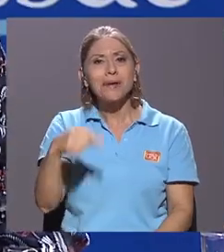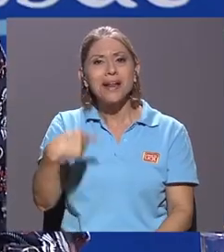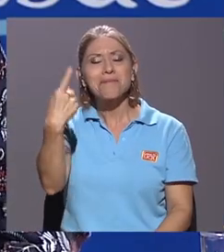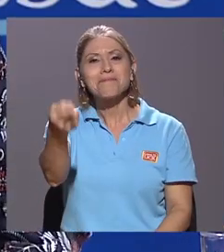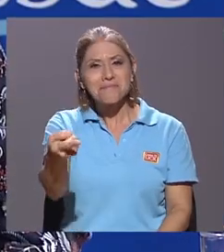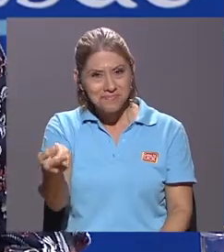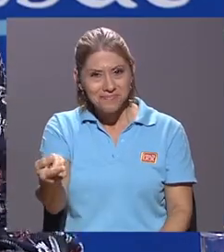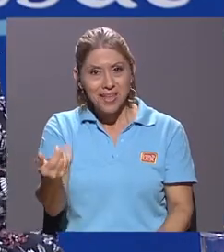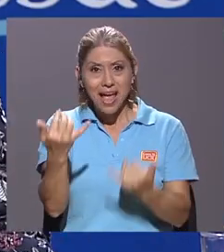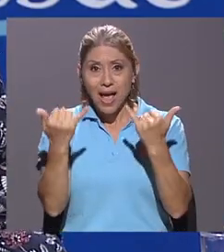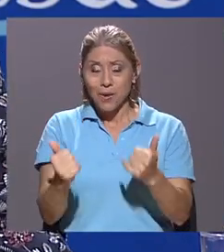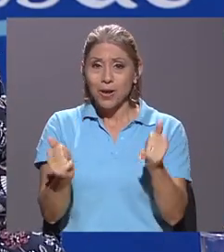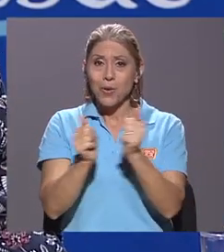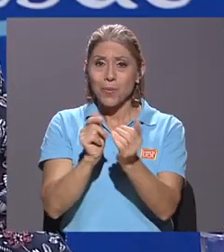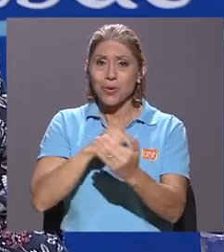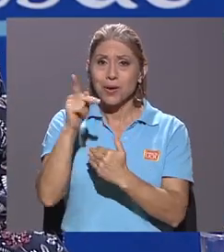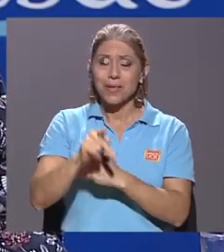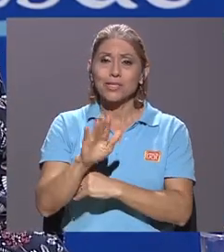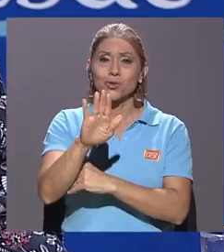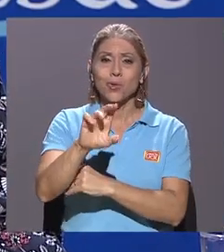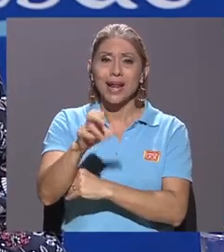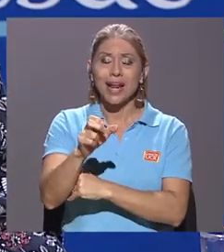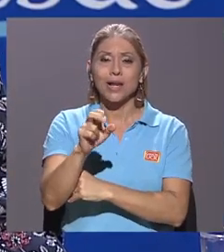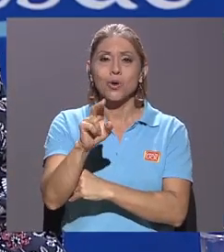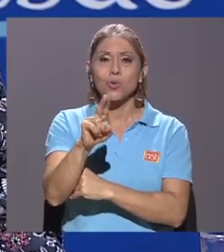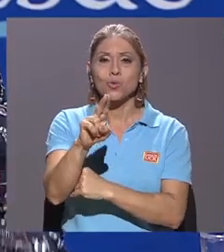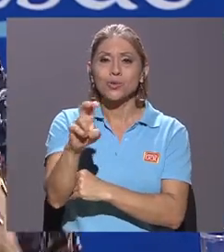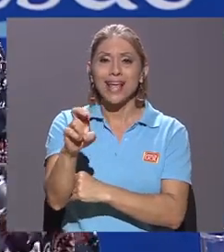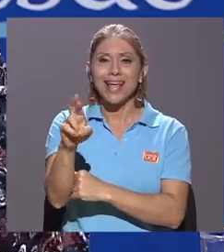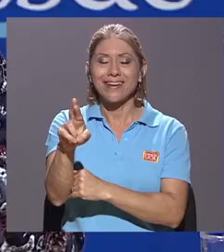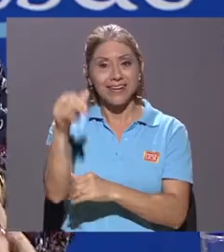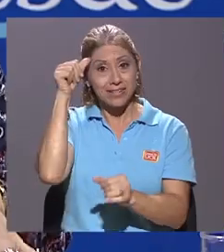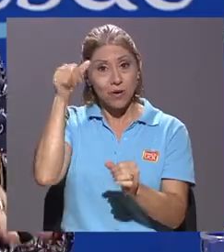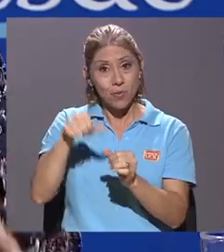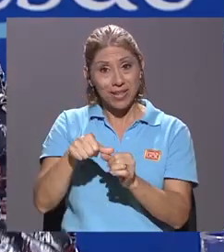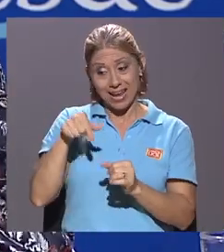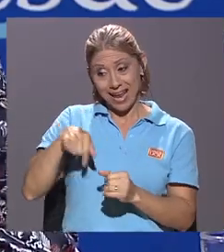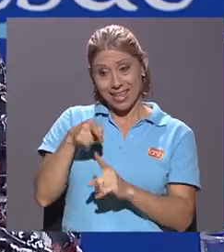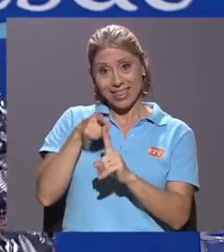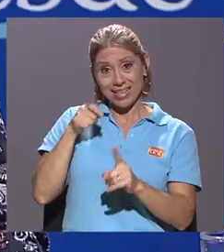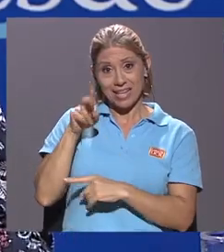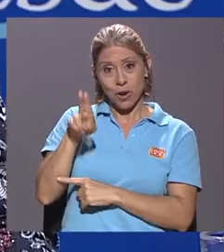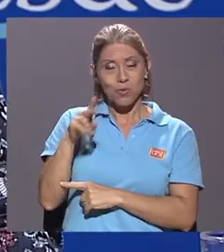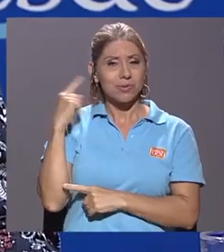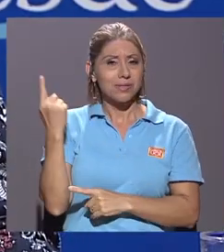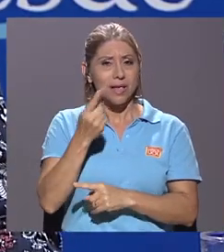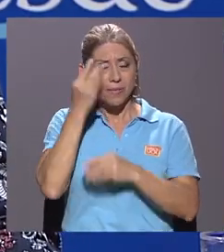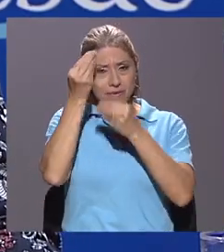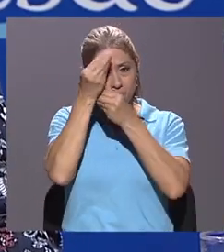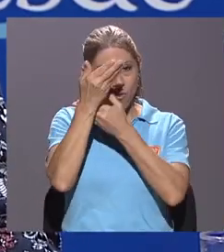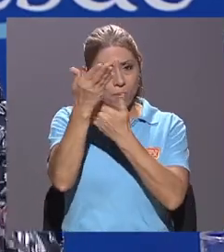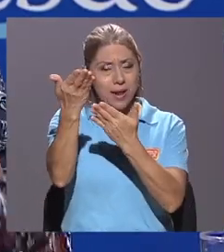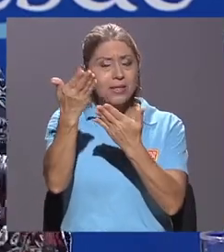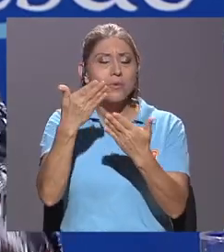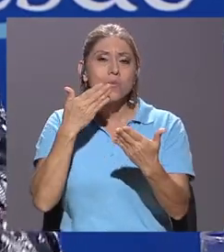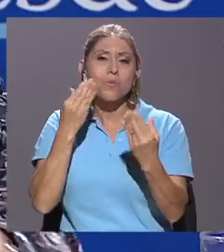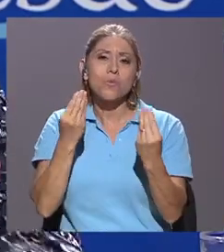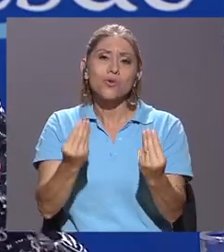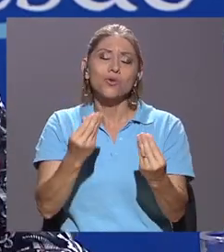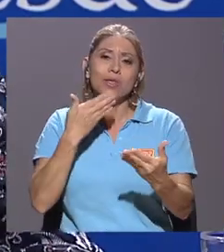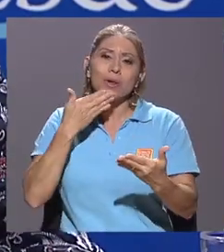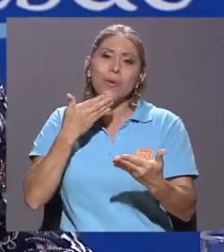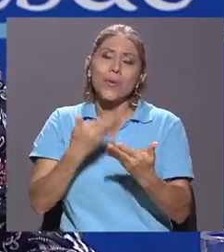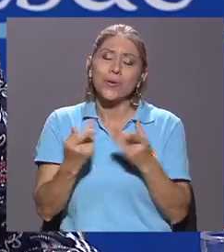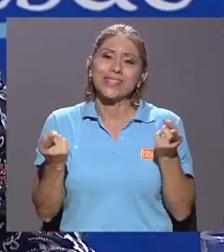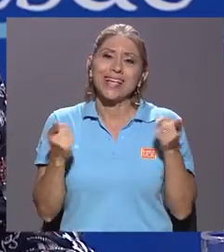los dejo con la programación de su canal acr y recuerden a quien desde siempre informándoles sobre lo mucho que lo bueno